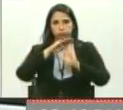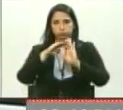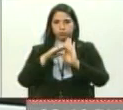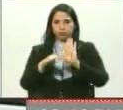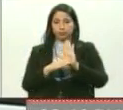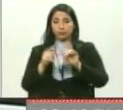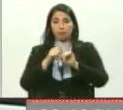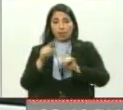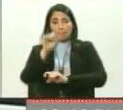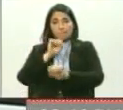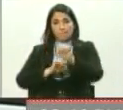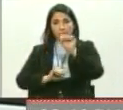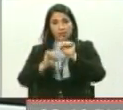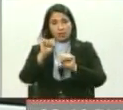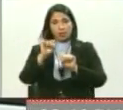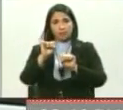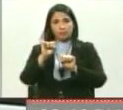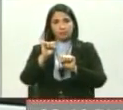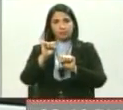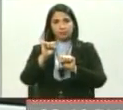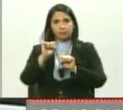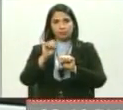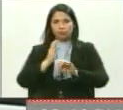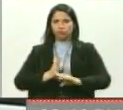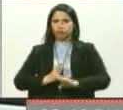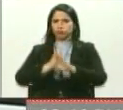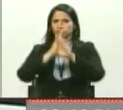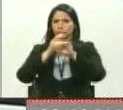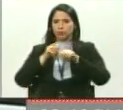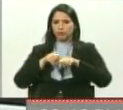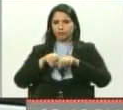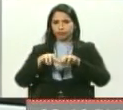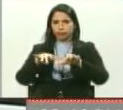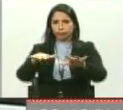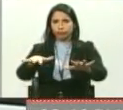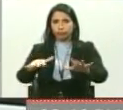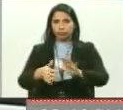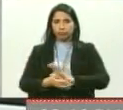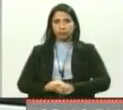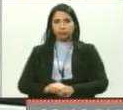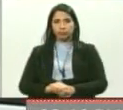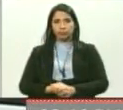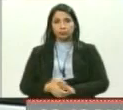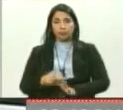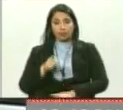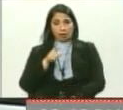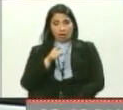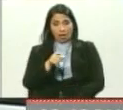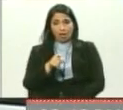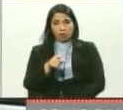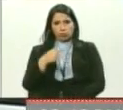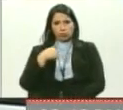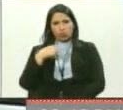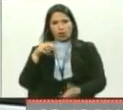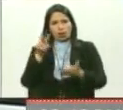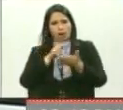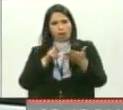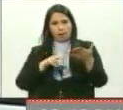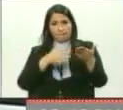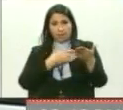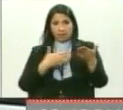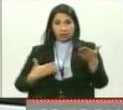para prevenir y cortar la cadena de transmisión. Y con esto que estaba leyendo el presidente,